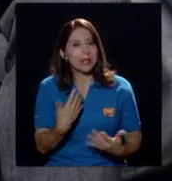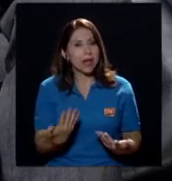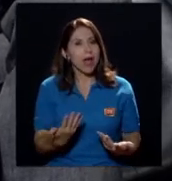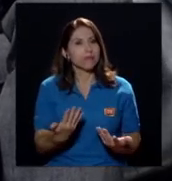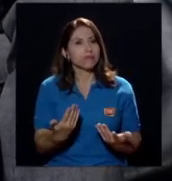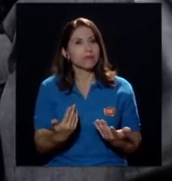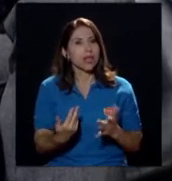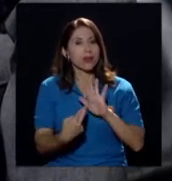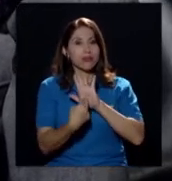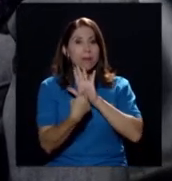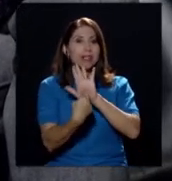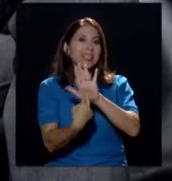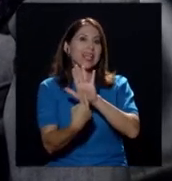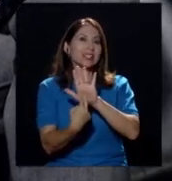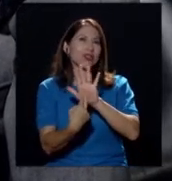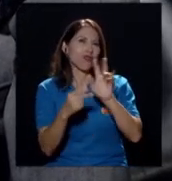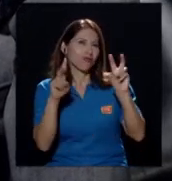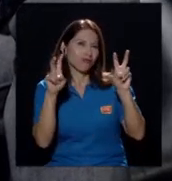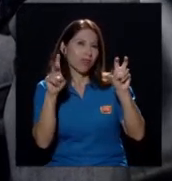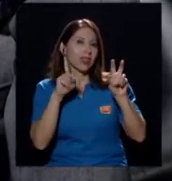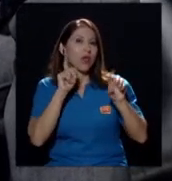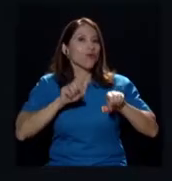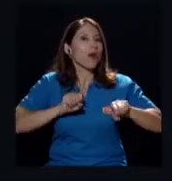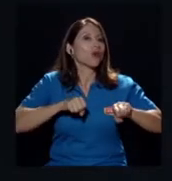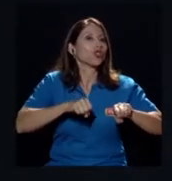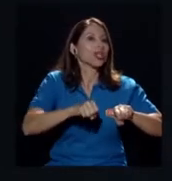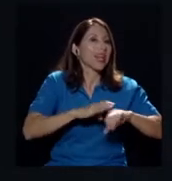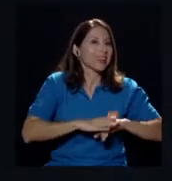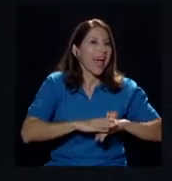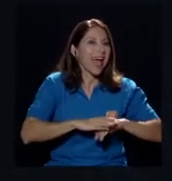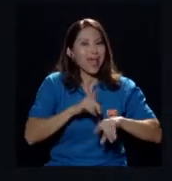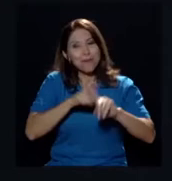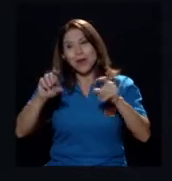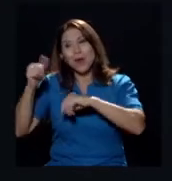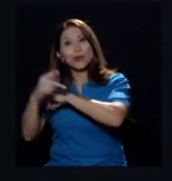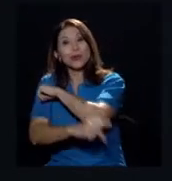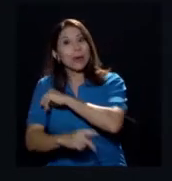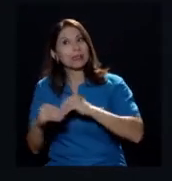representación de una motocicleta / furgones